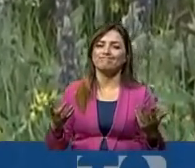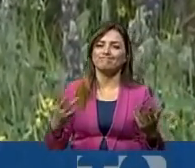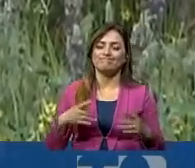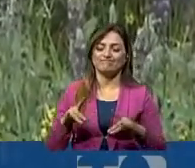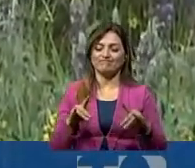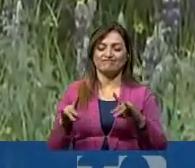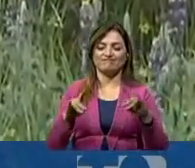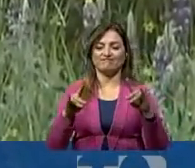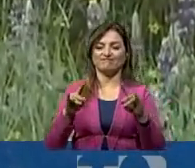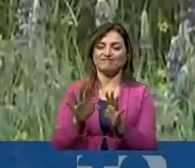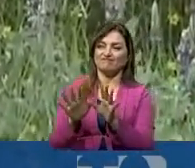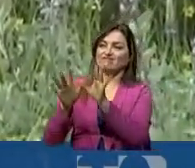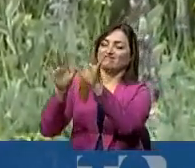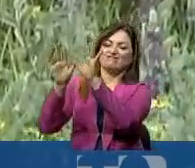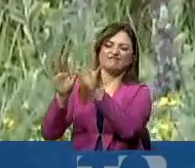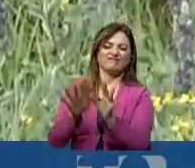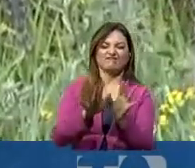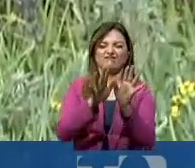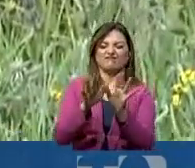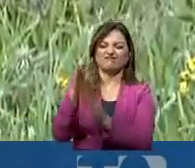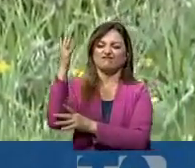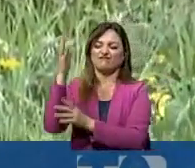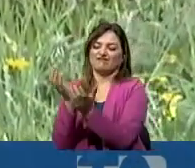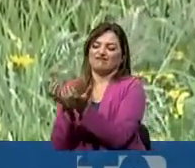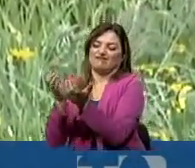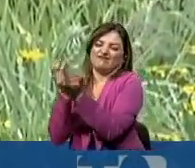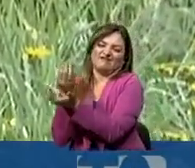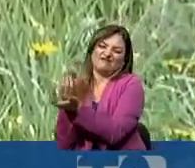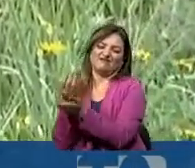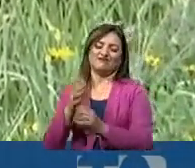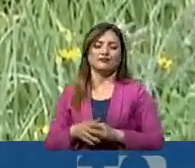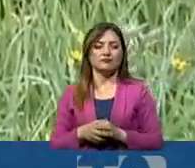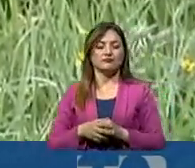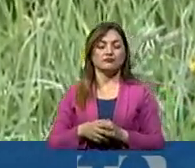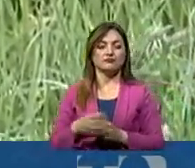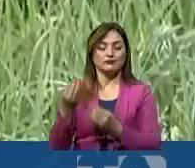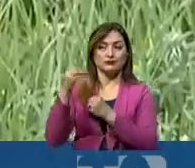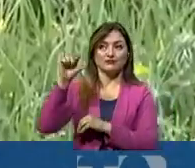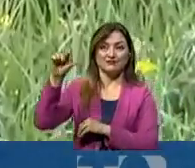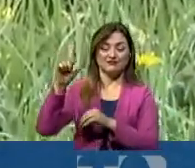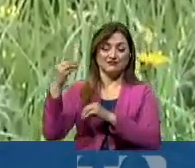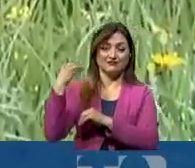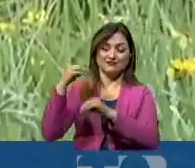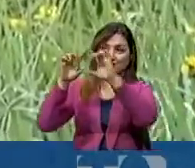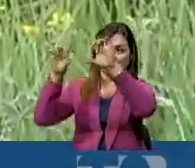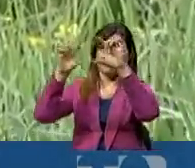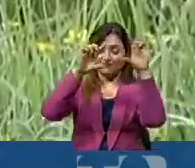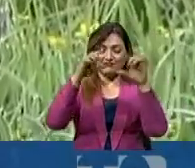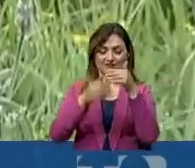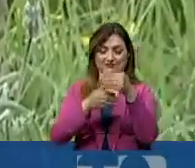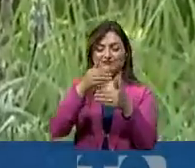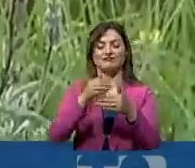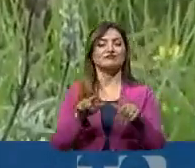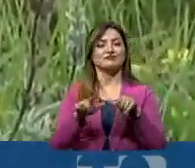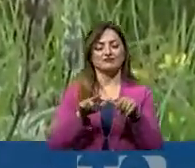los cuales las aves están anidando. Hay señalética que informa sobre este proceso y creo que son momentos y espacios en los cuales